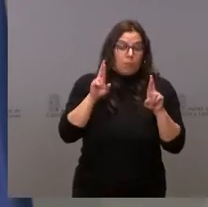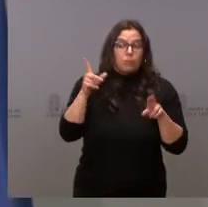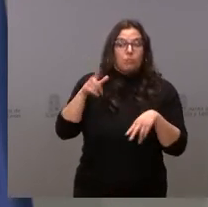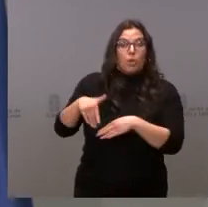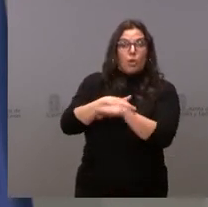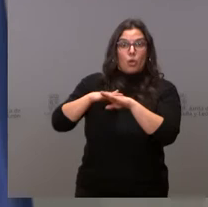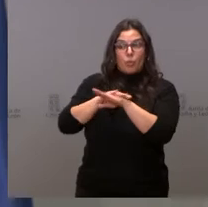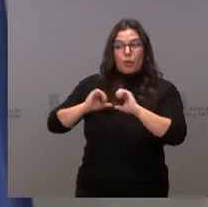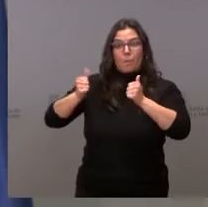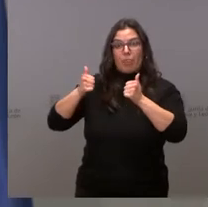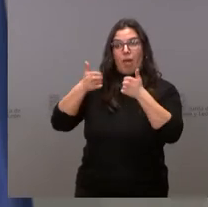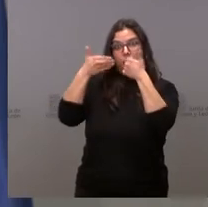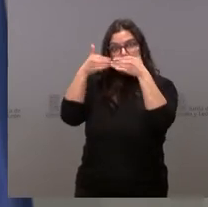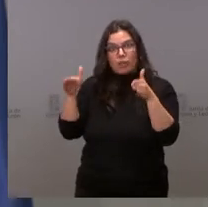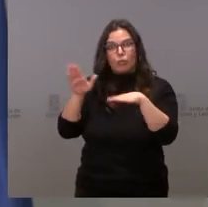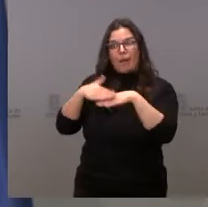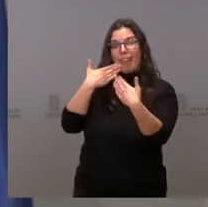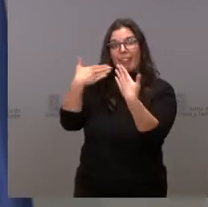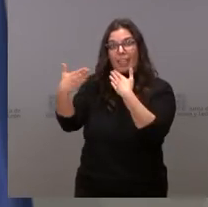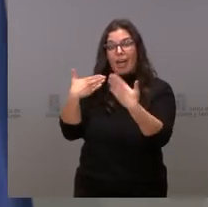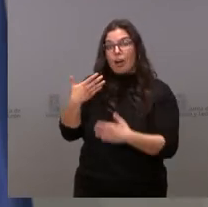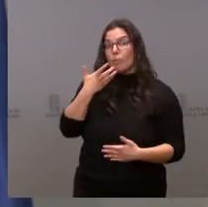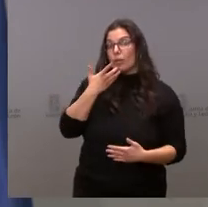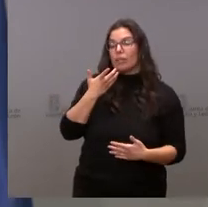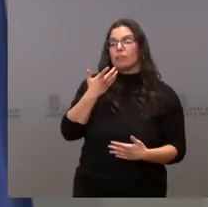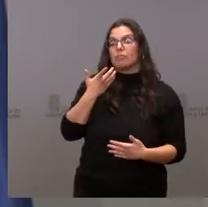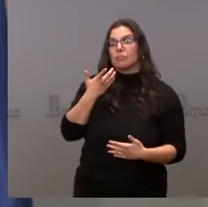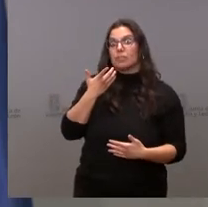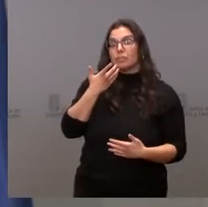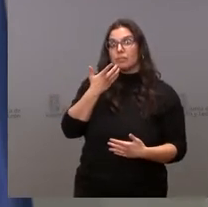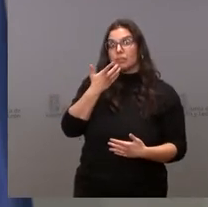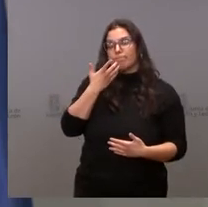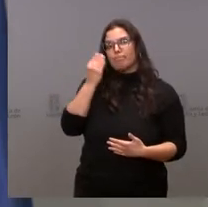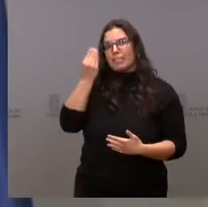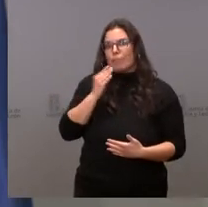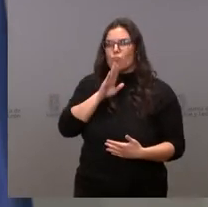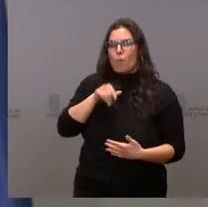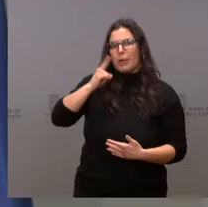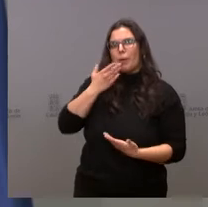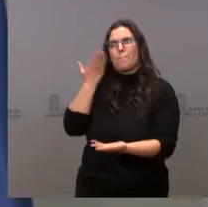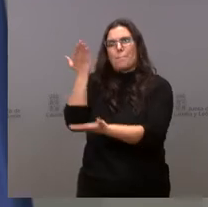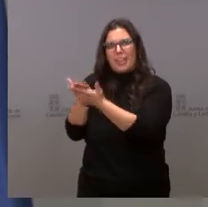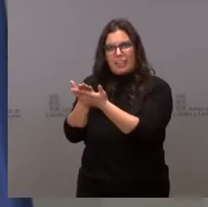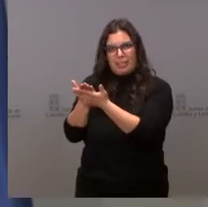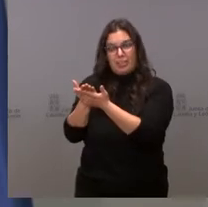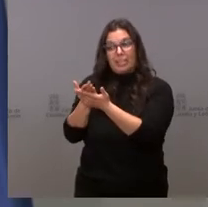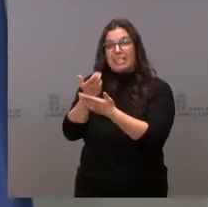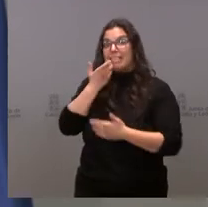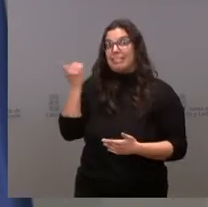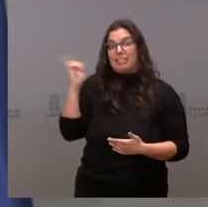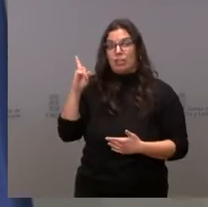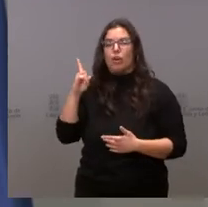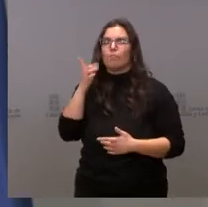esta puerta al diálogo porque como les digo previo a la vía judicial nos ha parecido oportuno este requerimiento ya en su momento se envió una carta